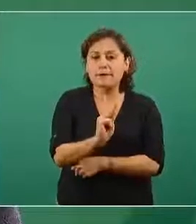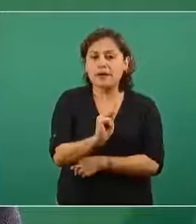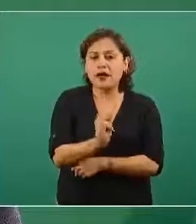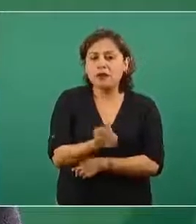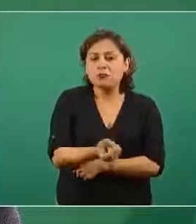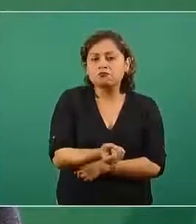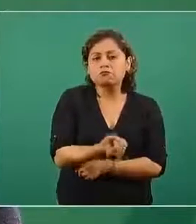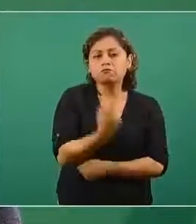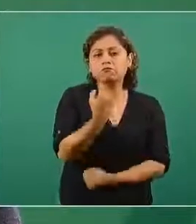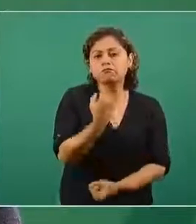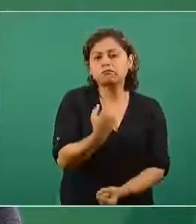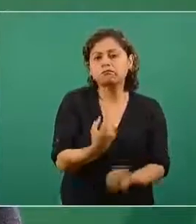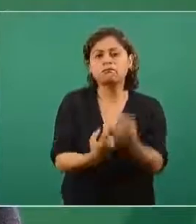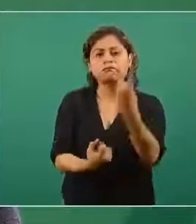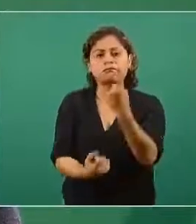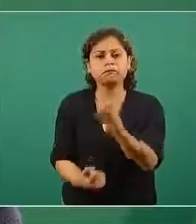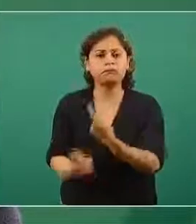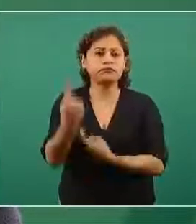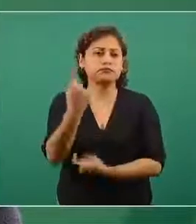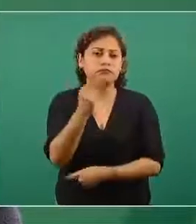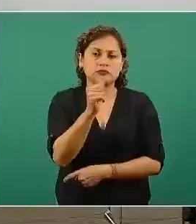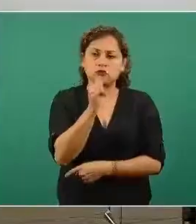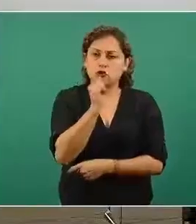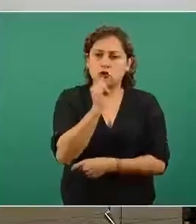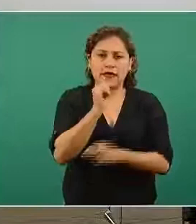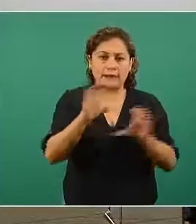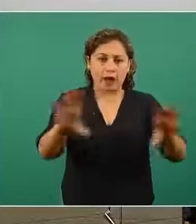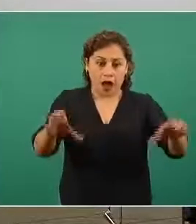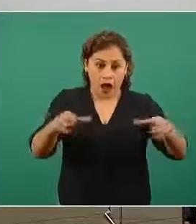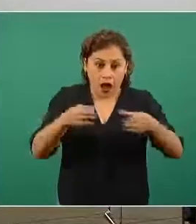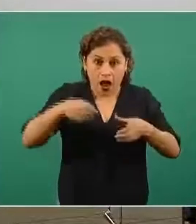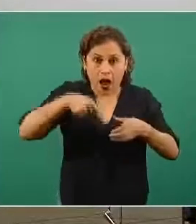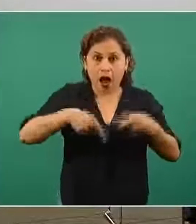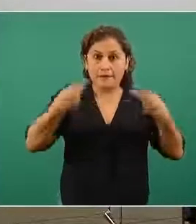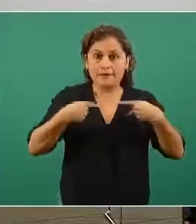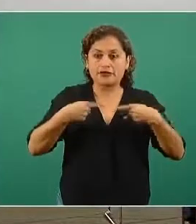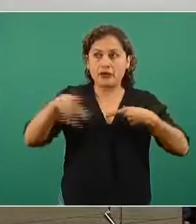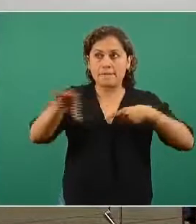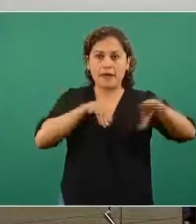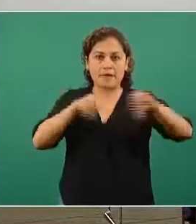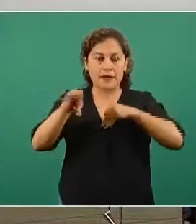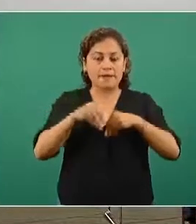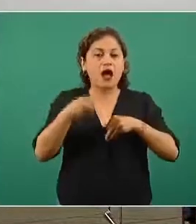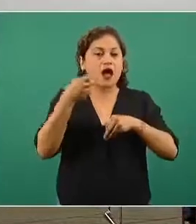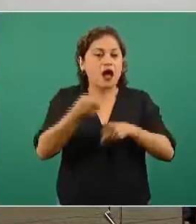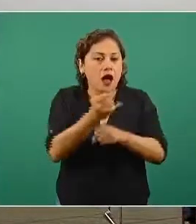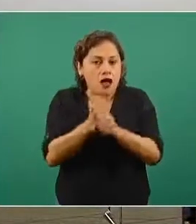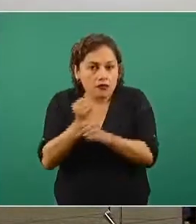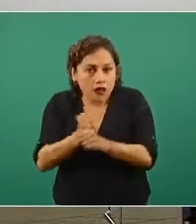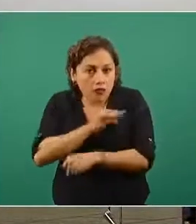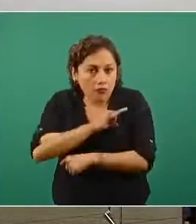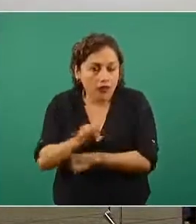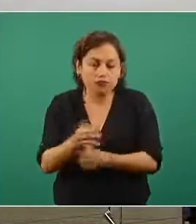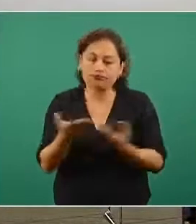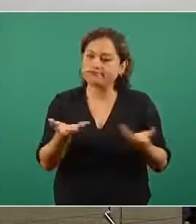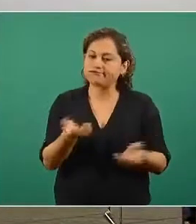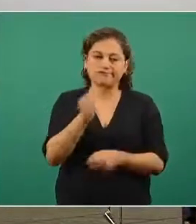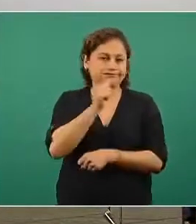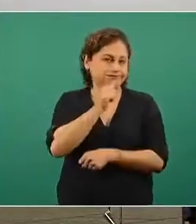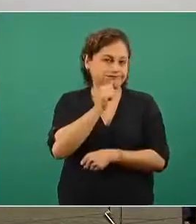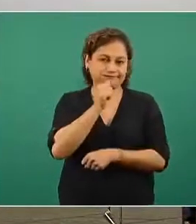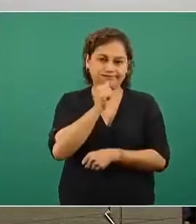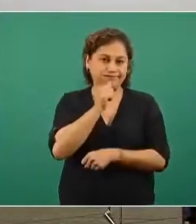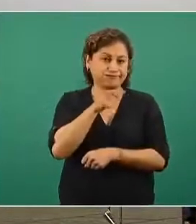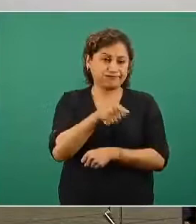digamos, identificadas en pocas personas que de su seguimiento todavía no hay un nivel suficiente de